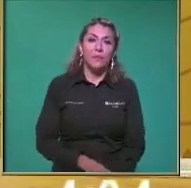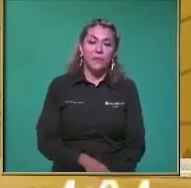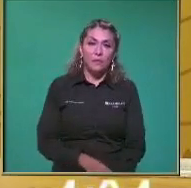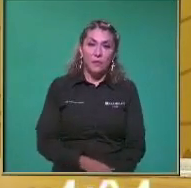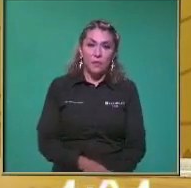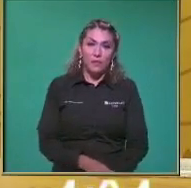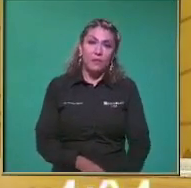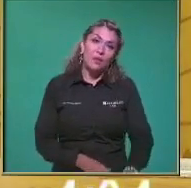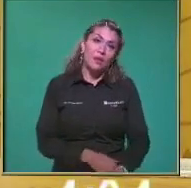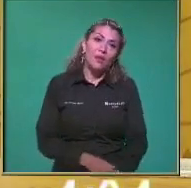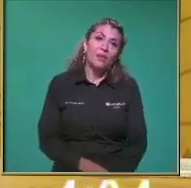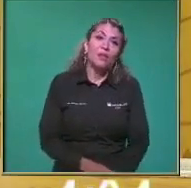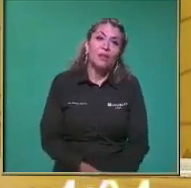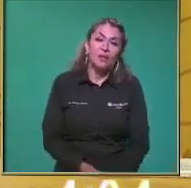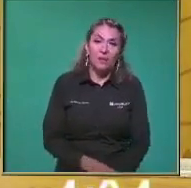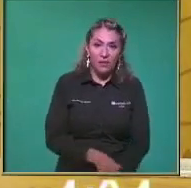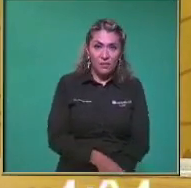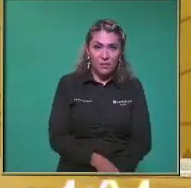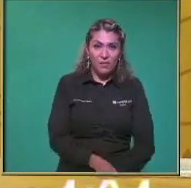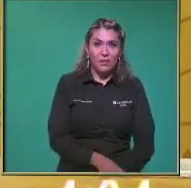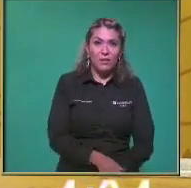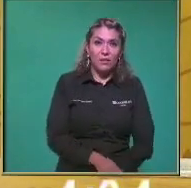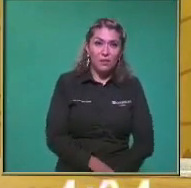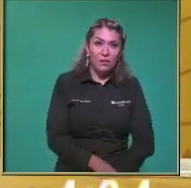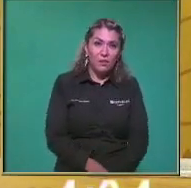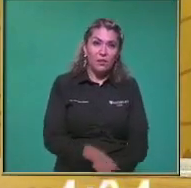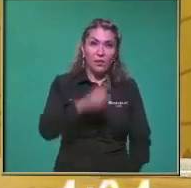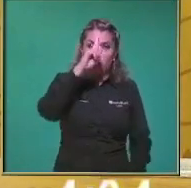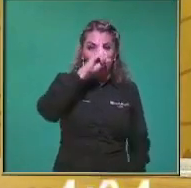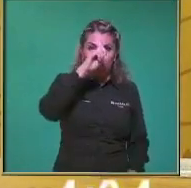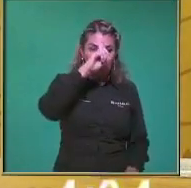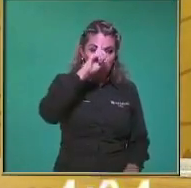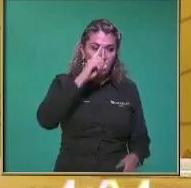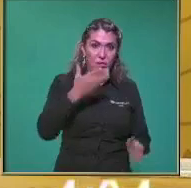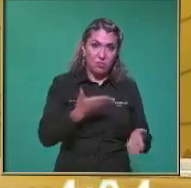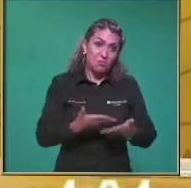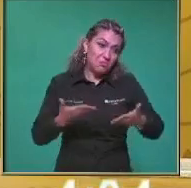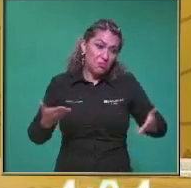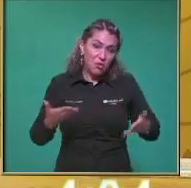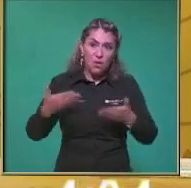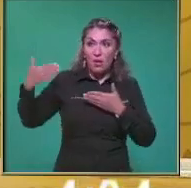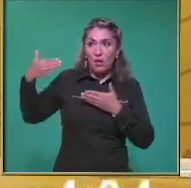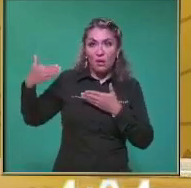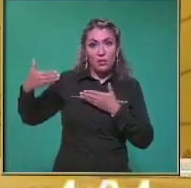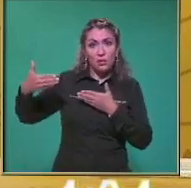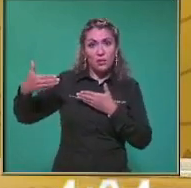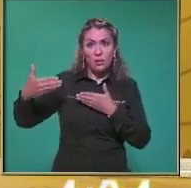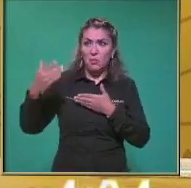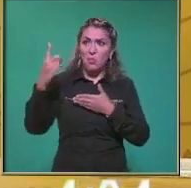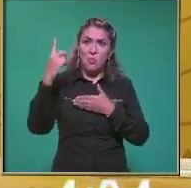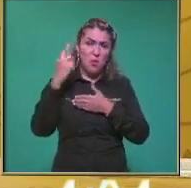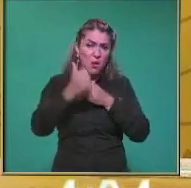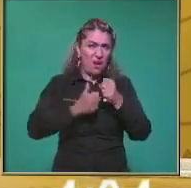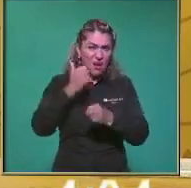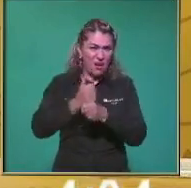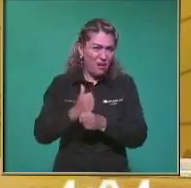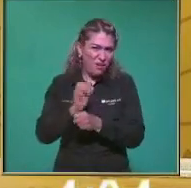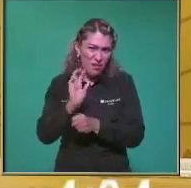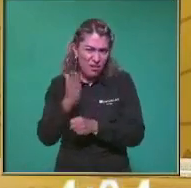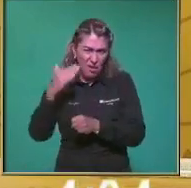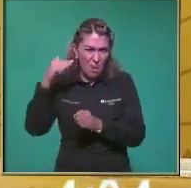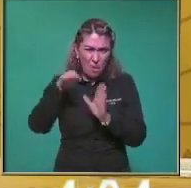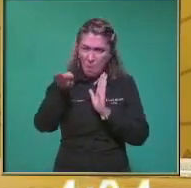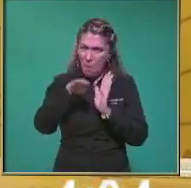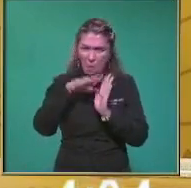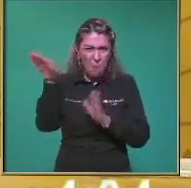nuestras recomendaciones que ahorita nosotros, ya después de un año... ¿Qué será? ¿Año y medio? Ya lo tenemos